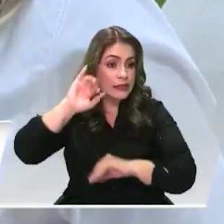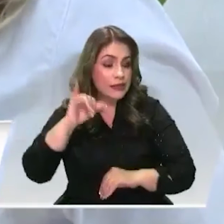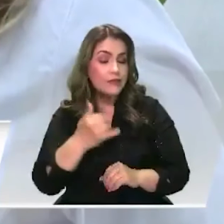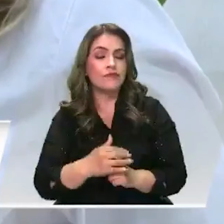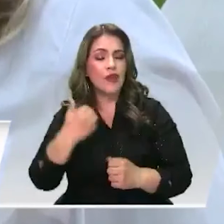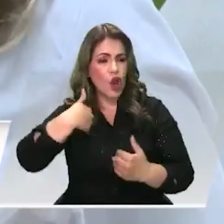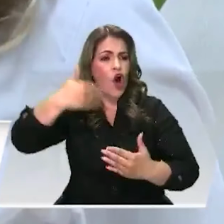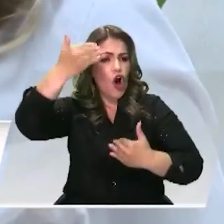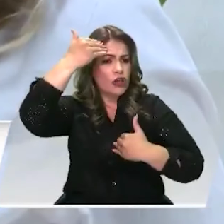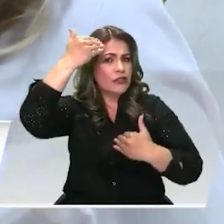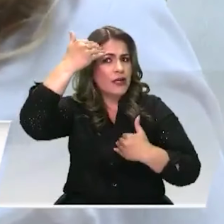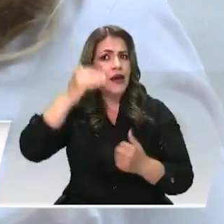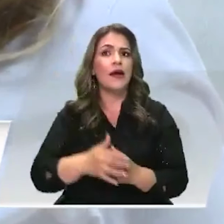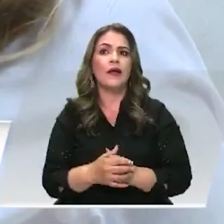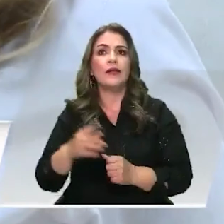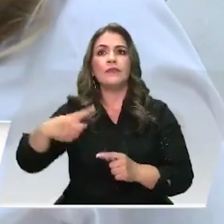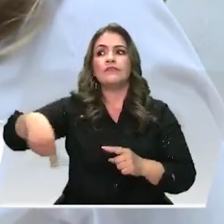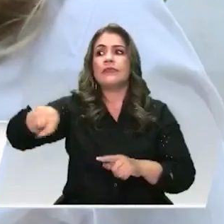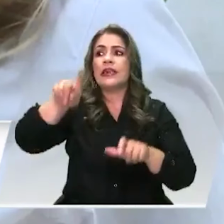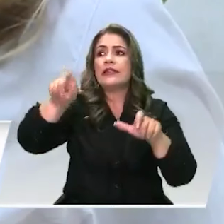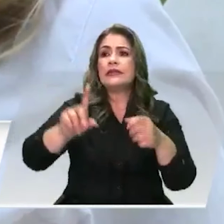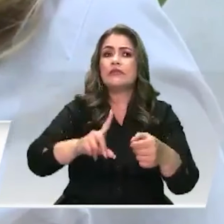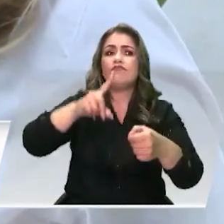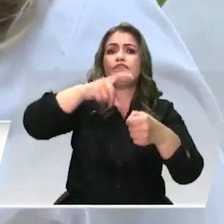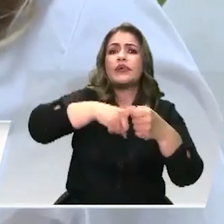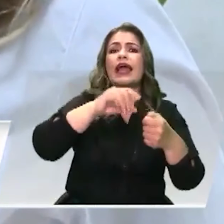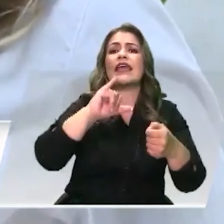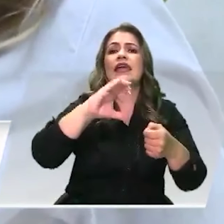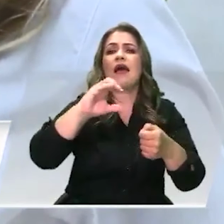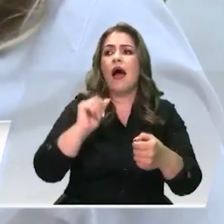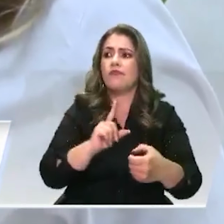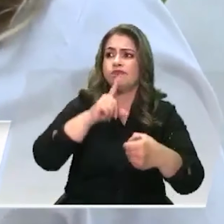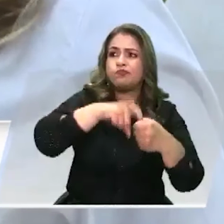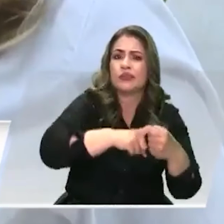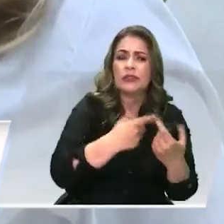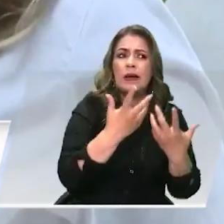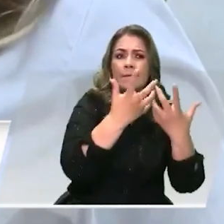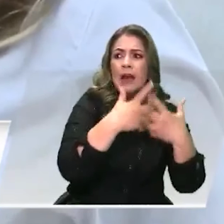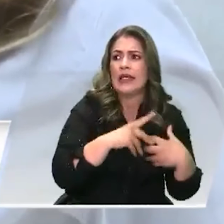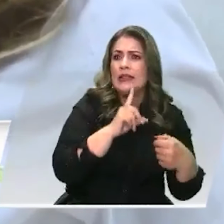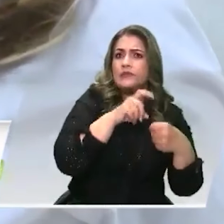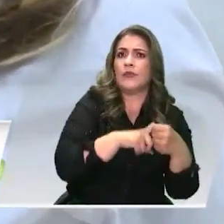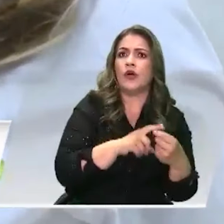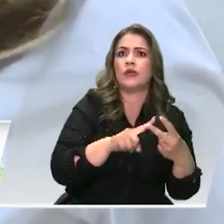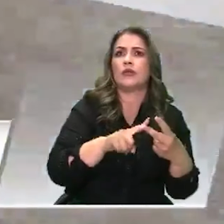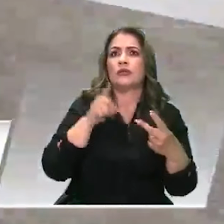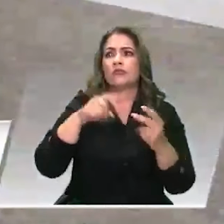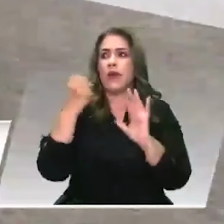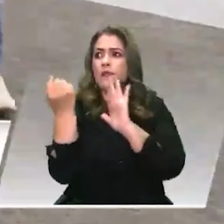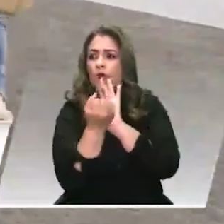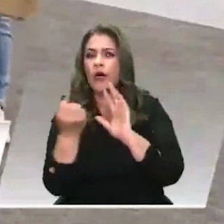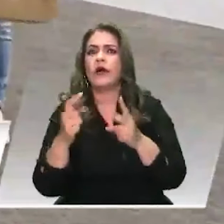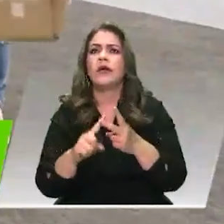gente necesita registrarse ante el ICA, nosotros somos conscientes de que necesitamos Global, que necesitamos un GRAPS. Solo en el